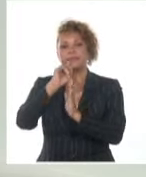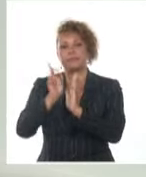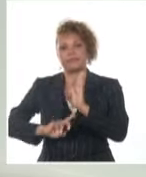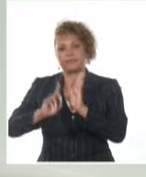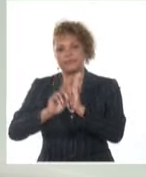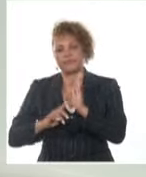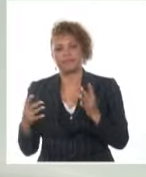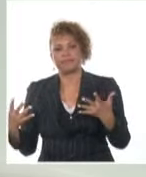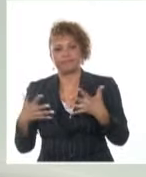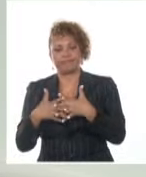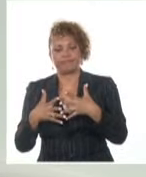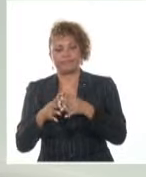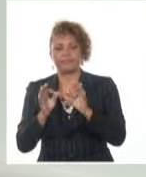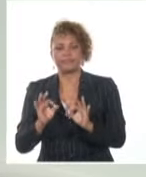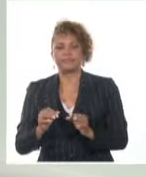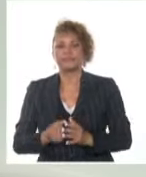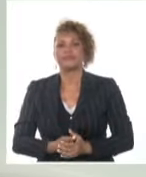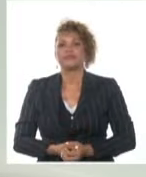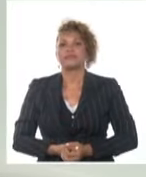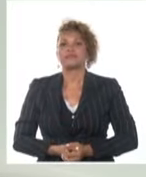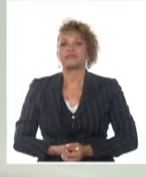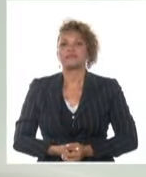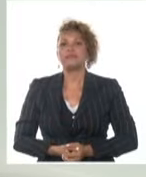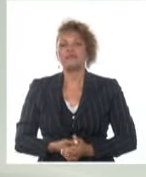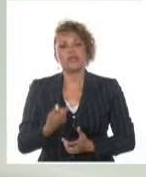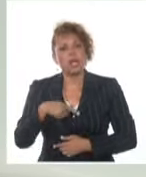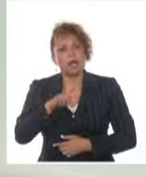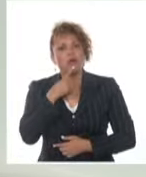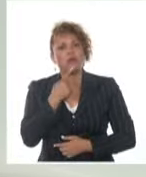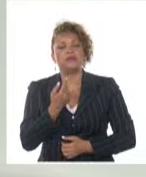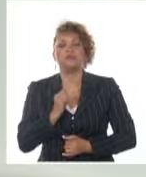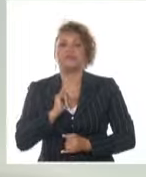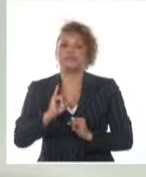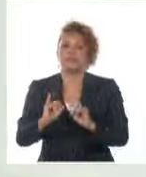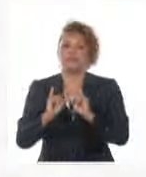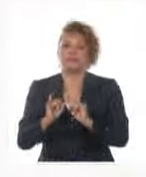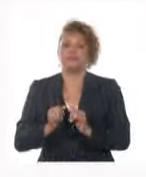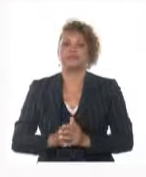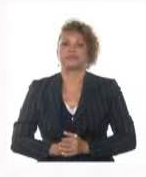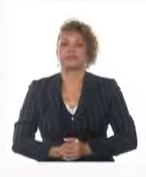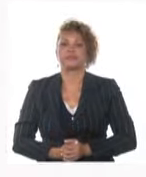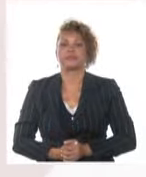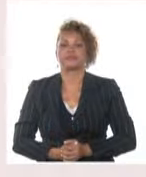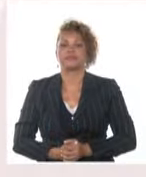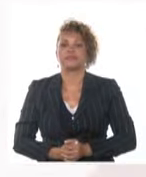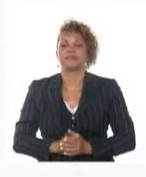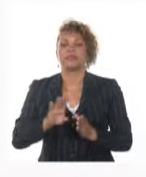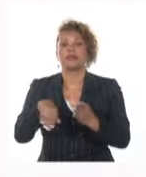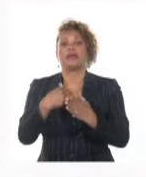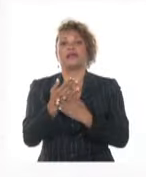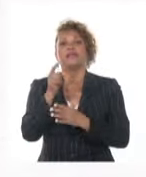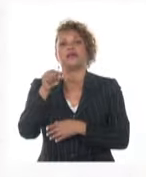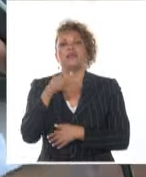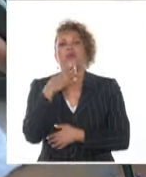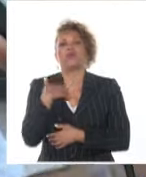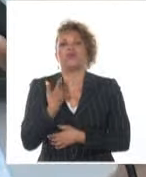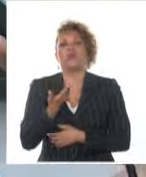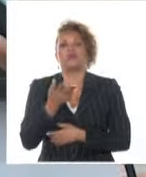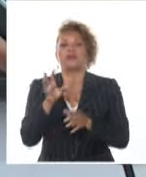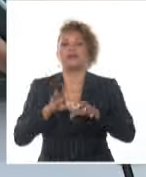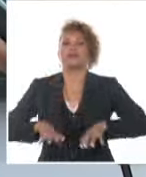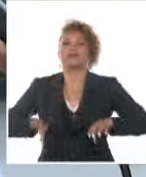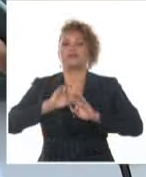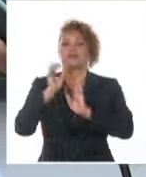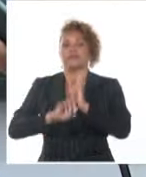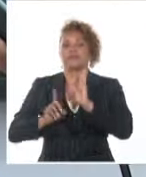con la situación eléctrica del país. A continuación, le ofrecemos un fragmento. Para el día de hoy, el comportamiento que tenemos es que va a haber